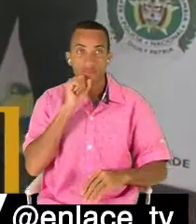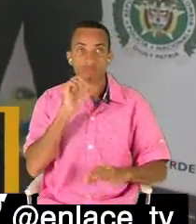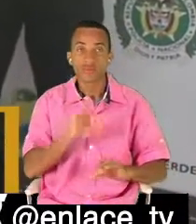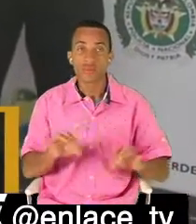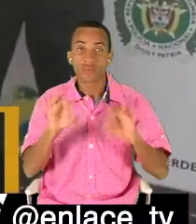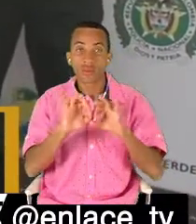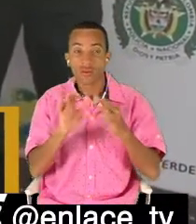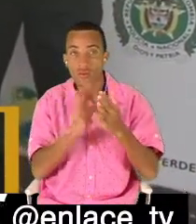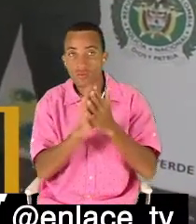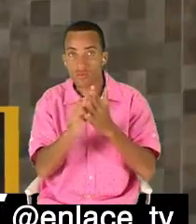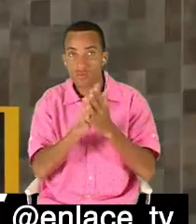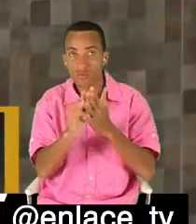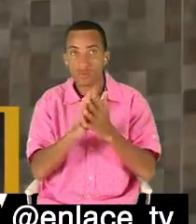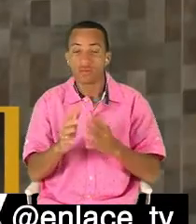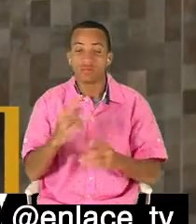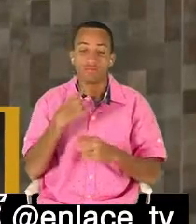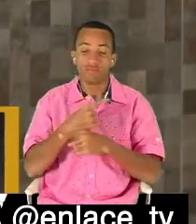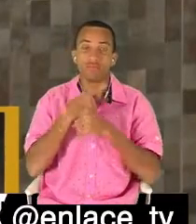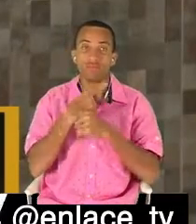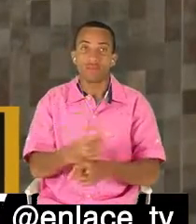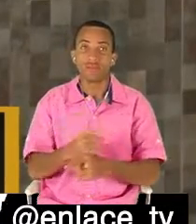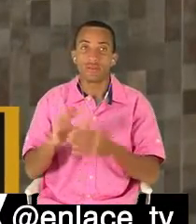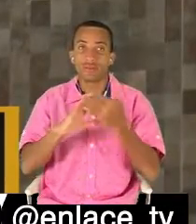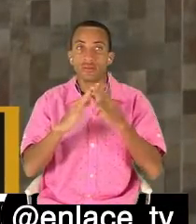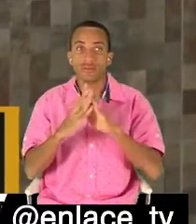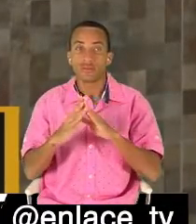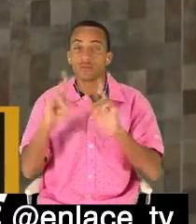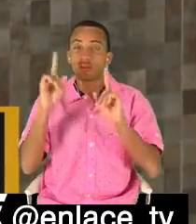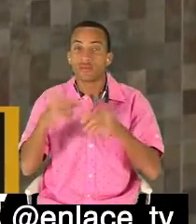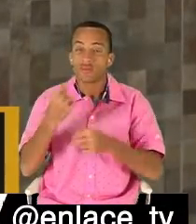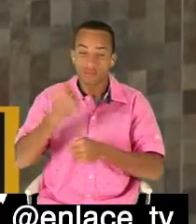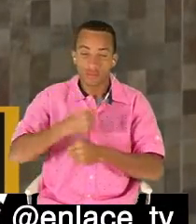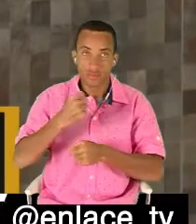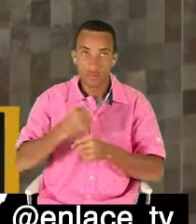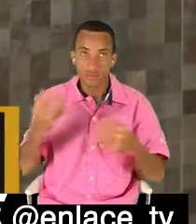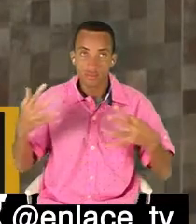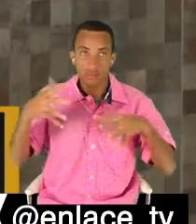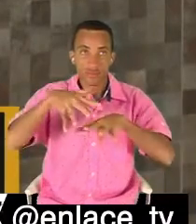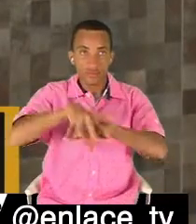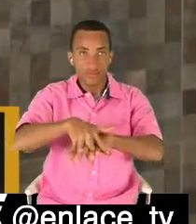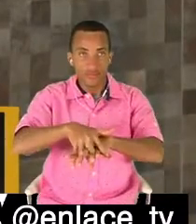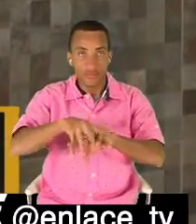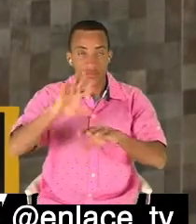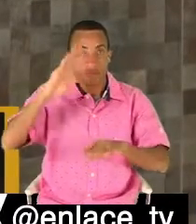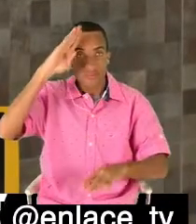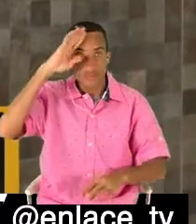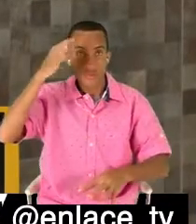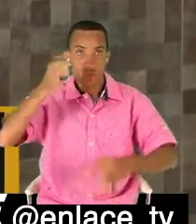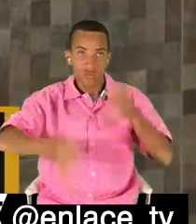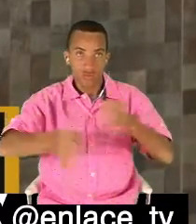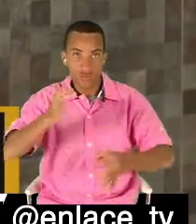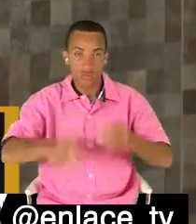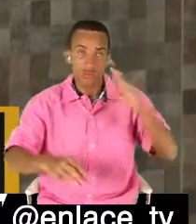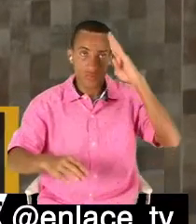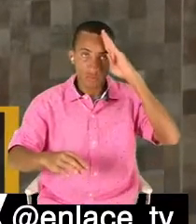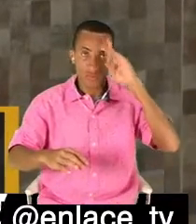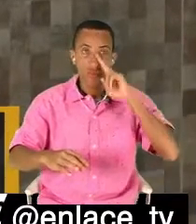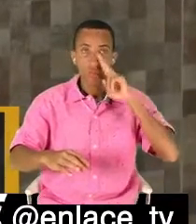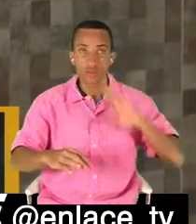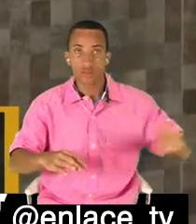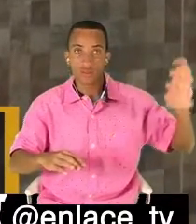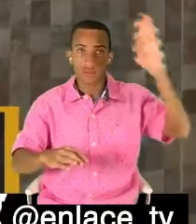información oportuna que ha dado la comunidad, un trabajo que se ha integrado entre las autoridades judiciales, la Policía Nacional y,